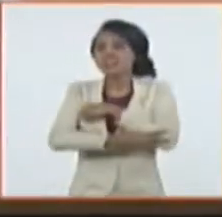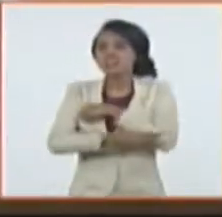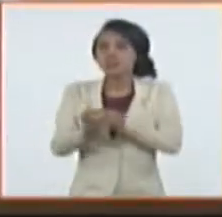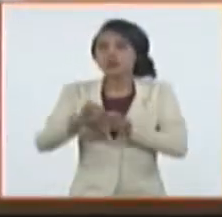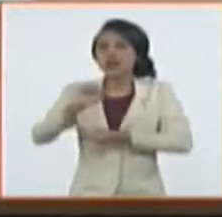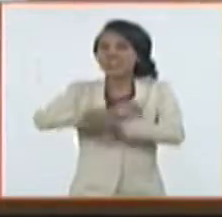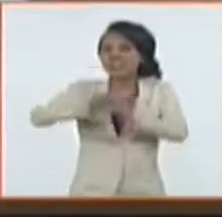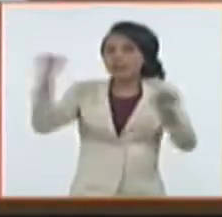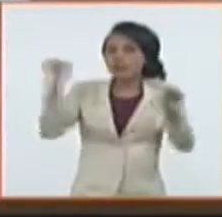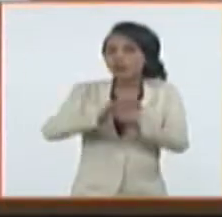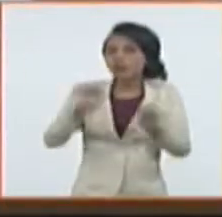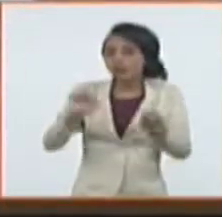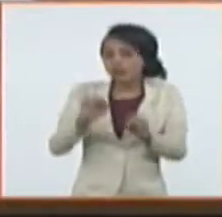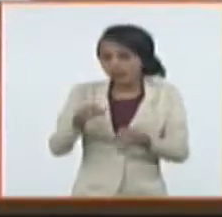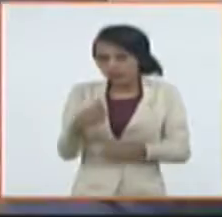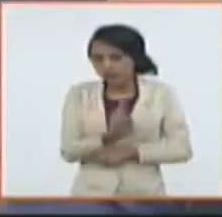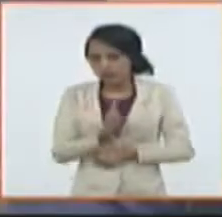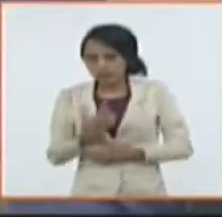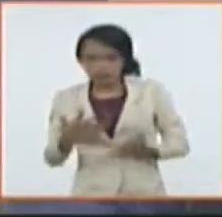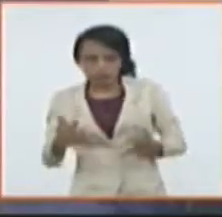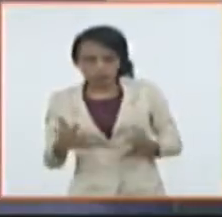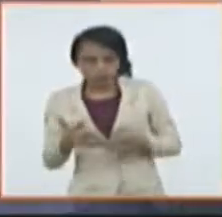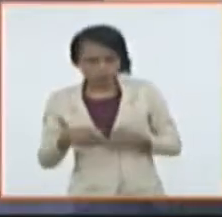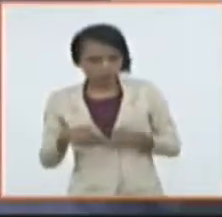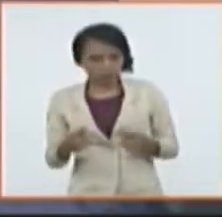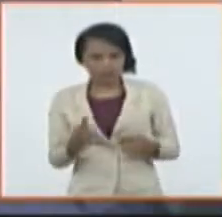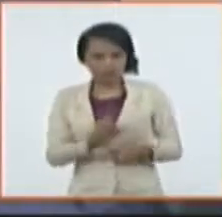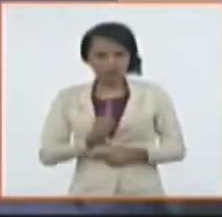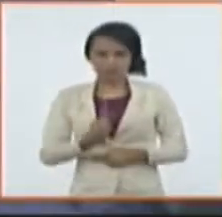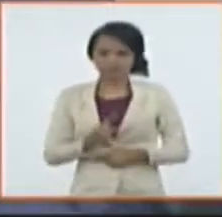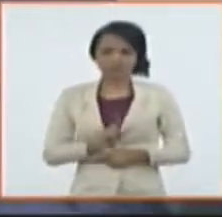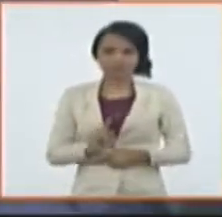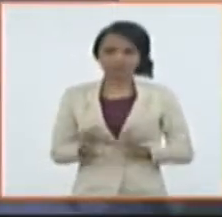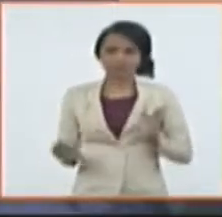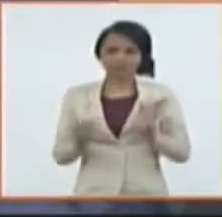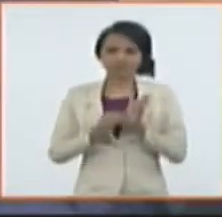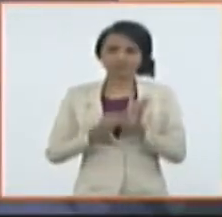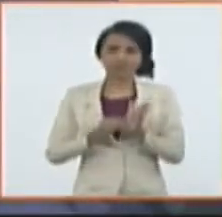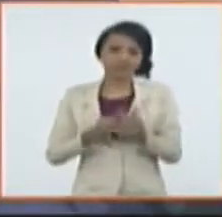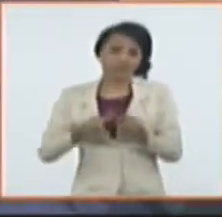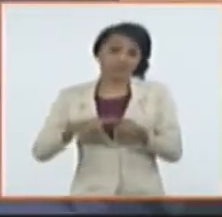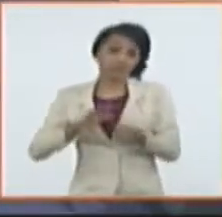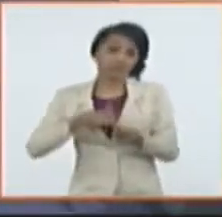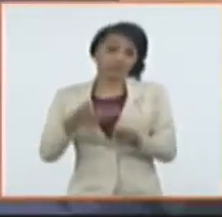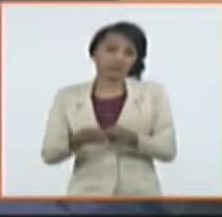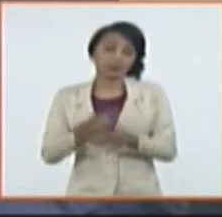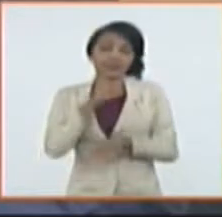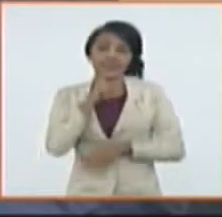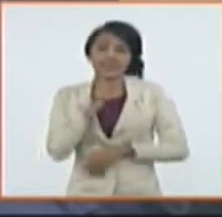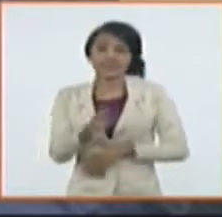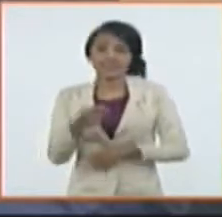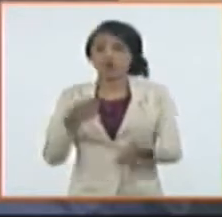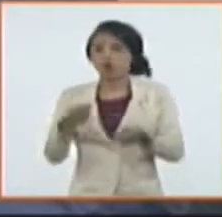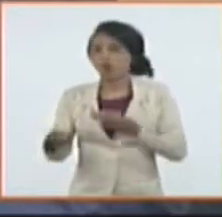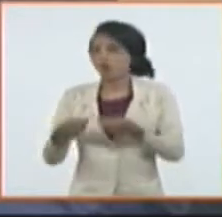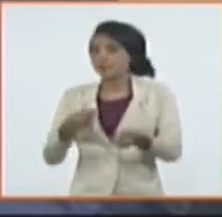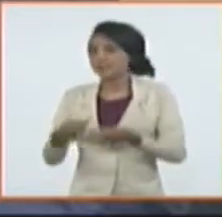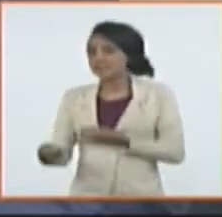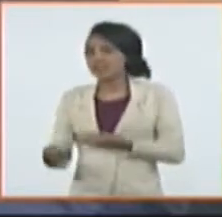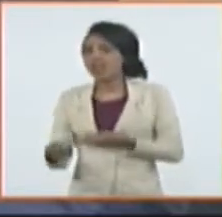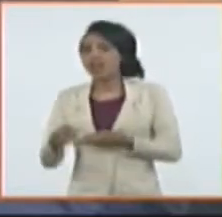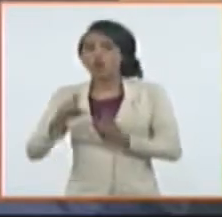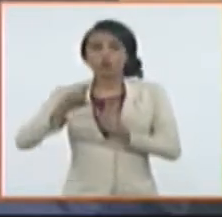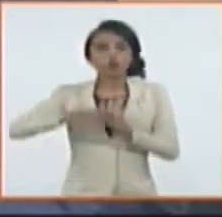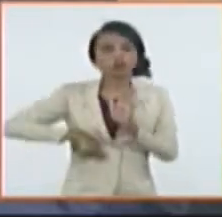de ahí fue más difícil hacer cualquier operación comercial. Cerraron